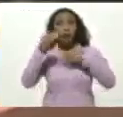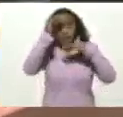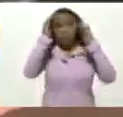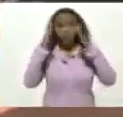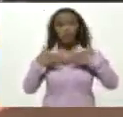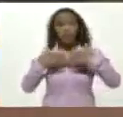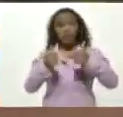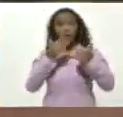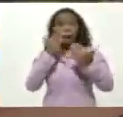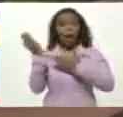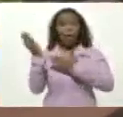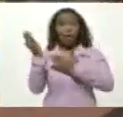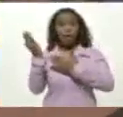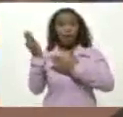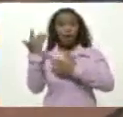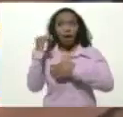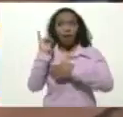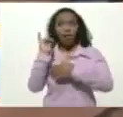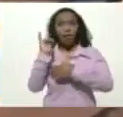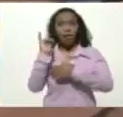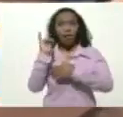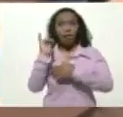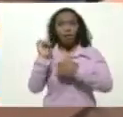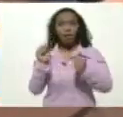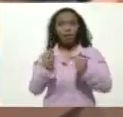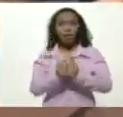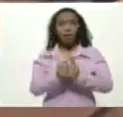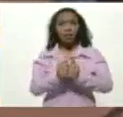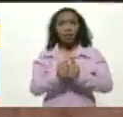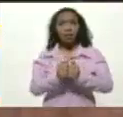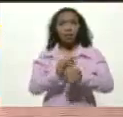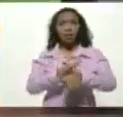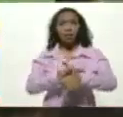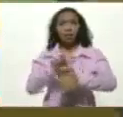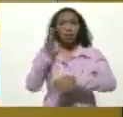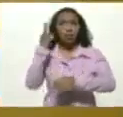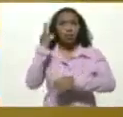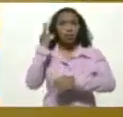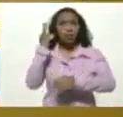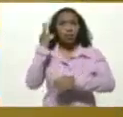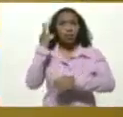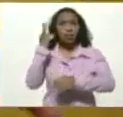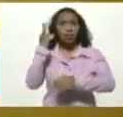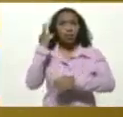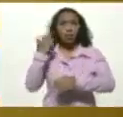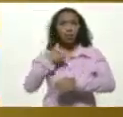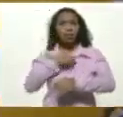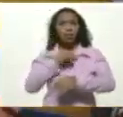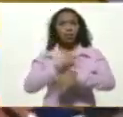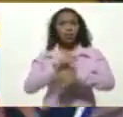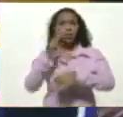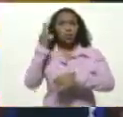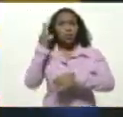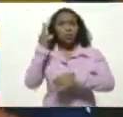Aquí nos encontramos con la doctora de la base, nuestra doctora Agnes